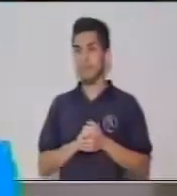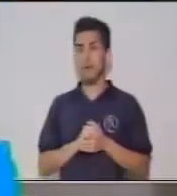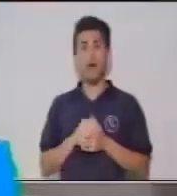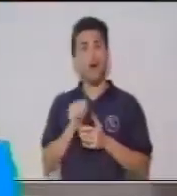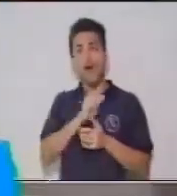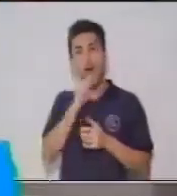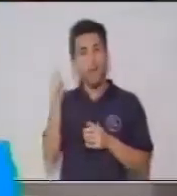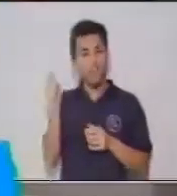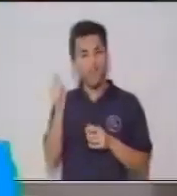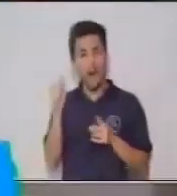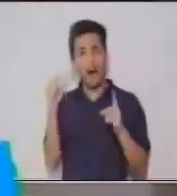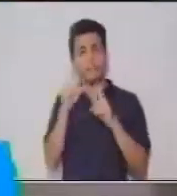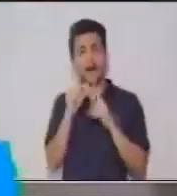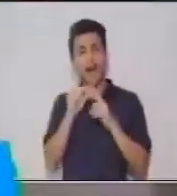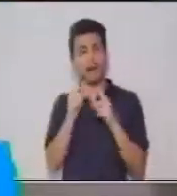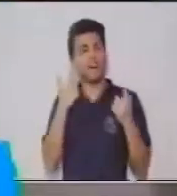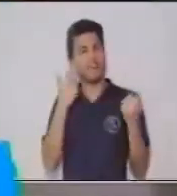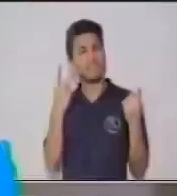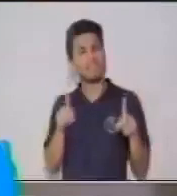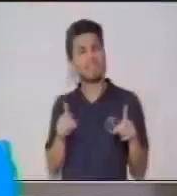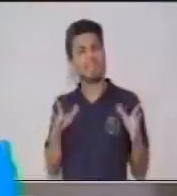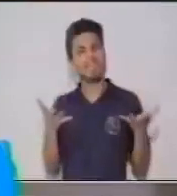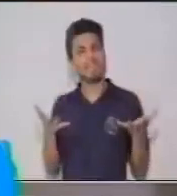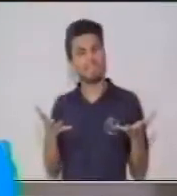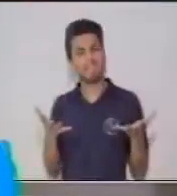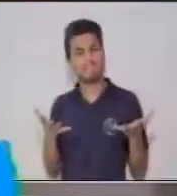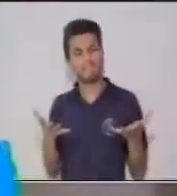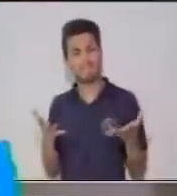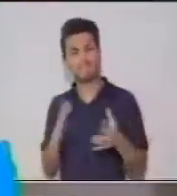¿Qué otra palabra podemos utilizar